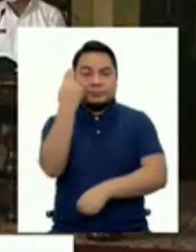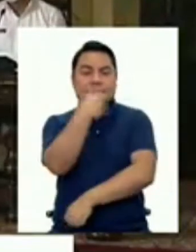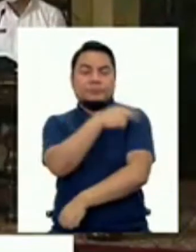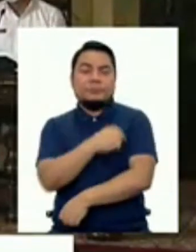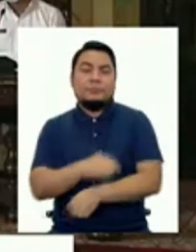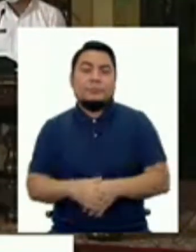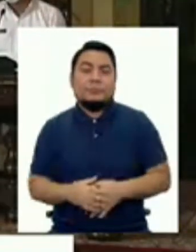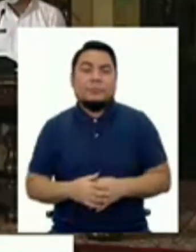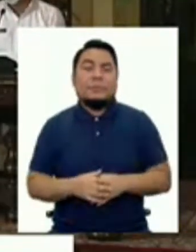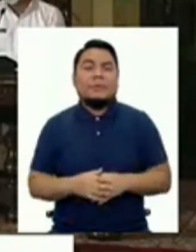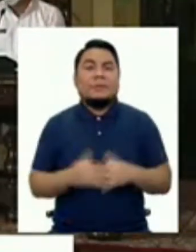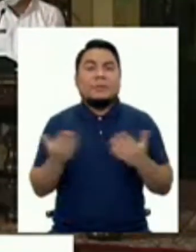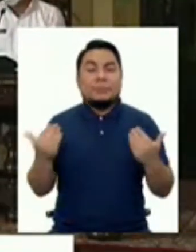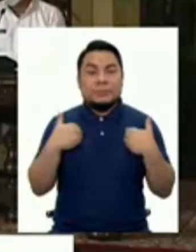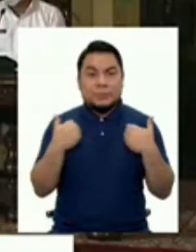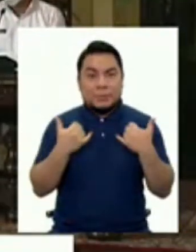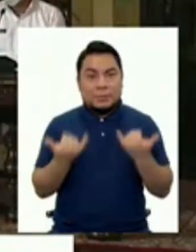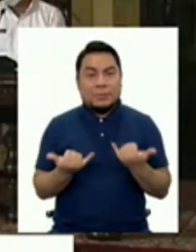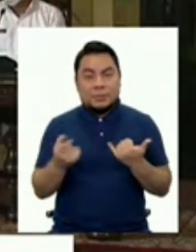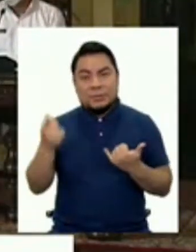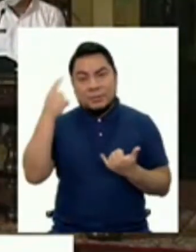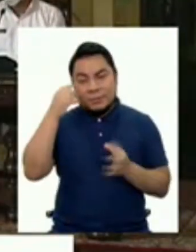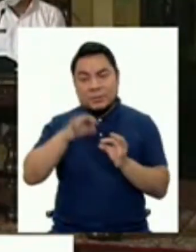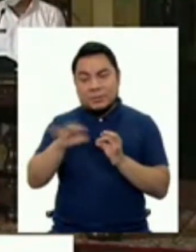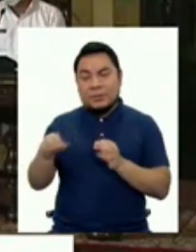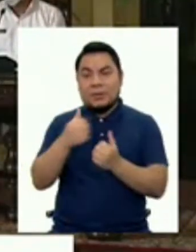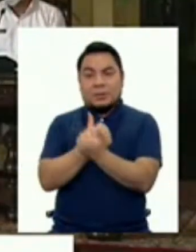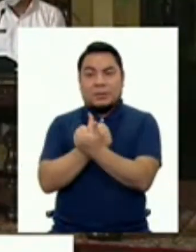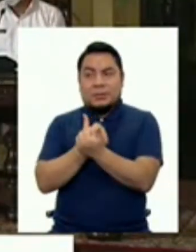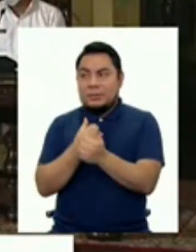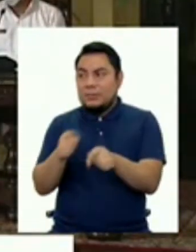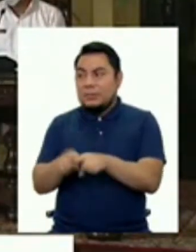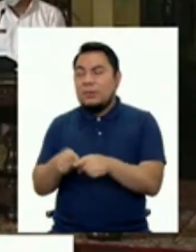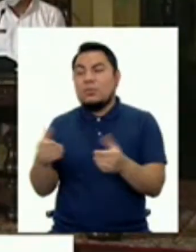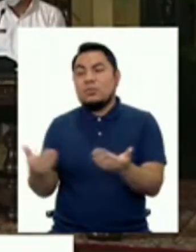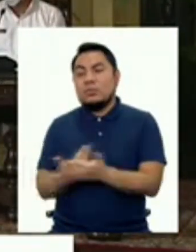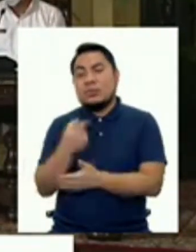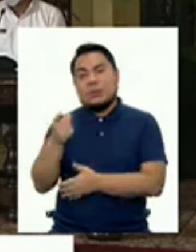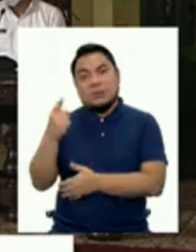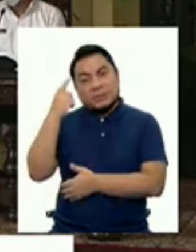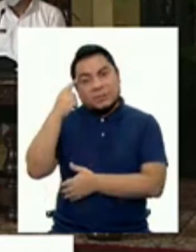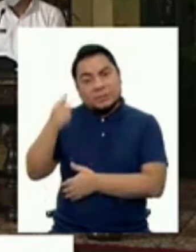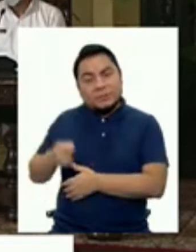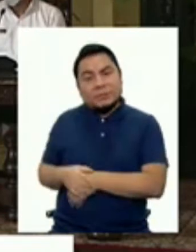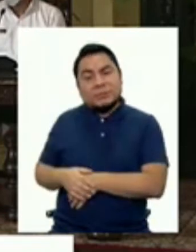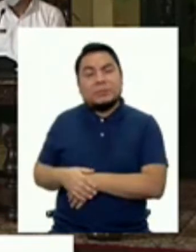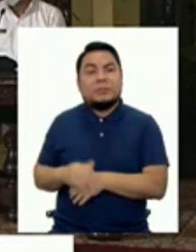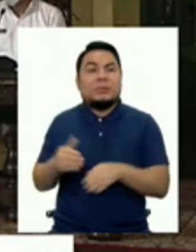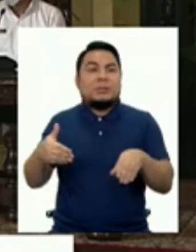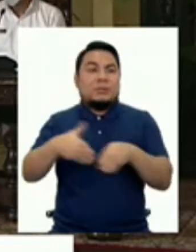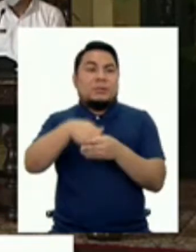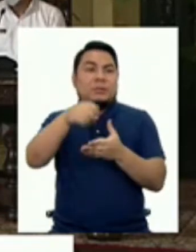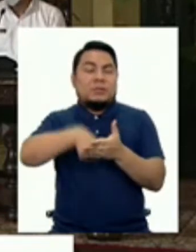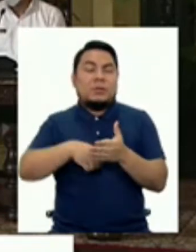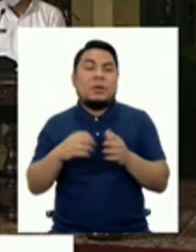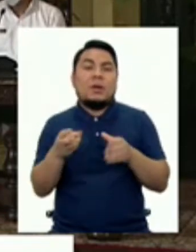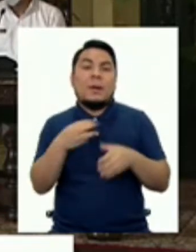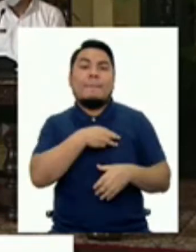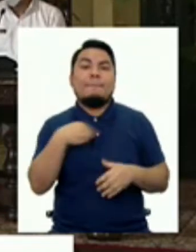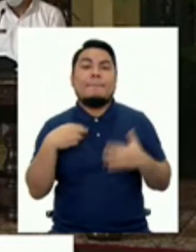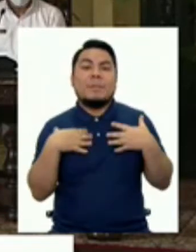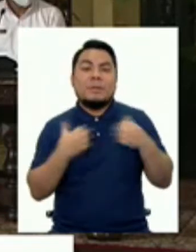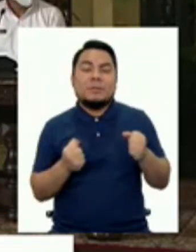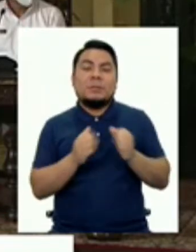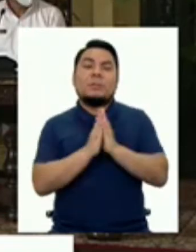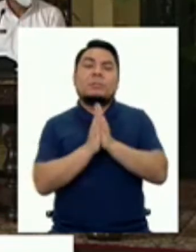hospital que tiene ahora en la región de Ayacucho, y sobre uno nuevo con una, un convenio con el Ministerio de Salud.